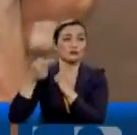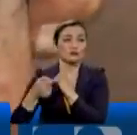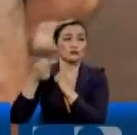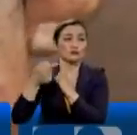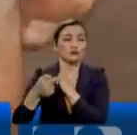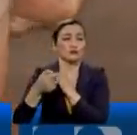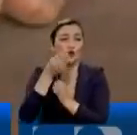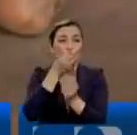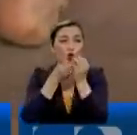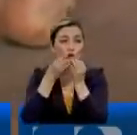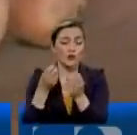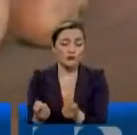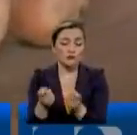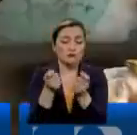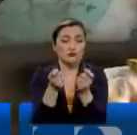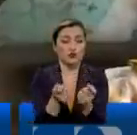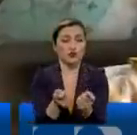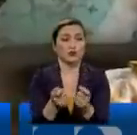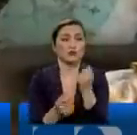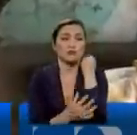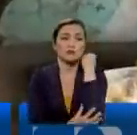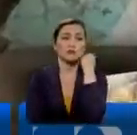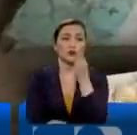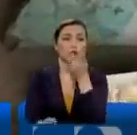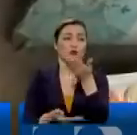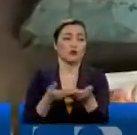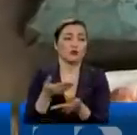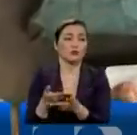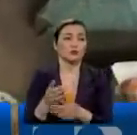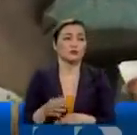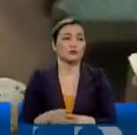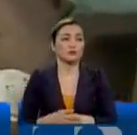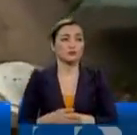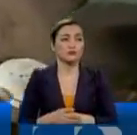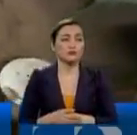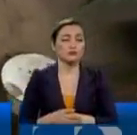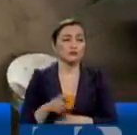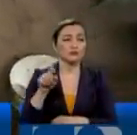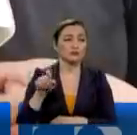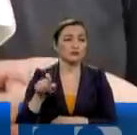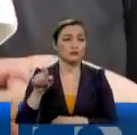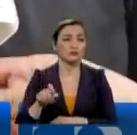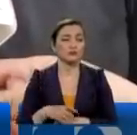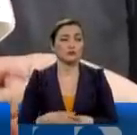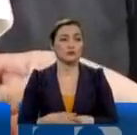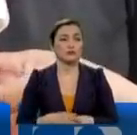para entregarle comida. Dice que lo poco que tiene lo comparte con César, que tanto lo necesita.